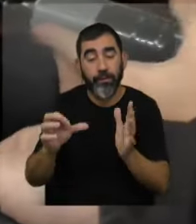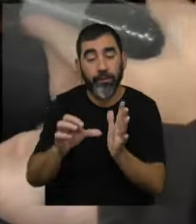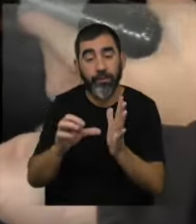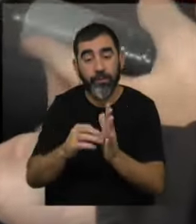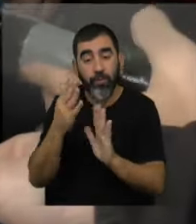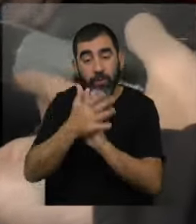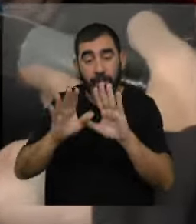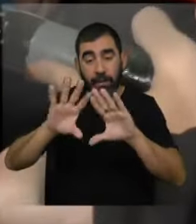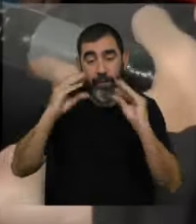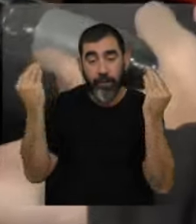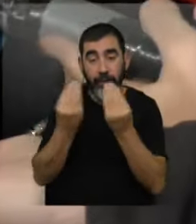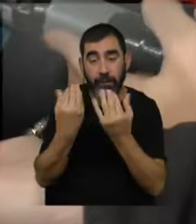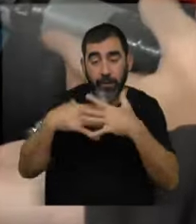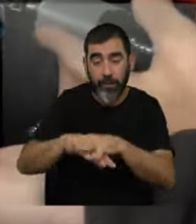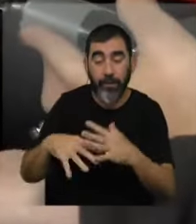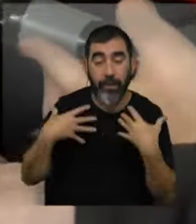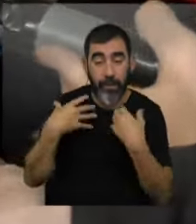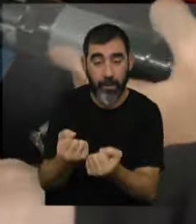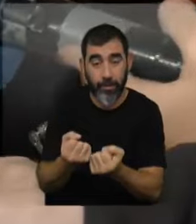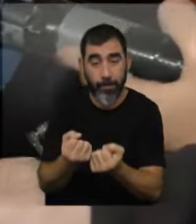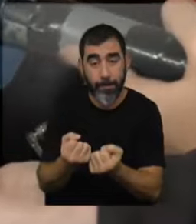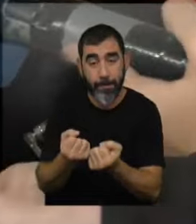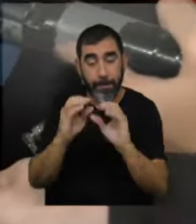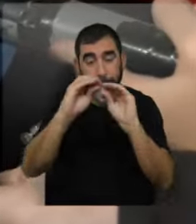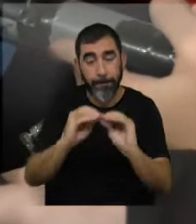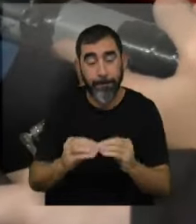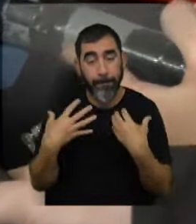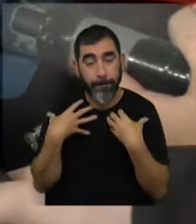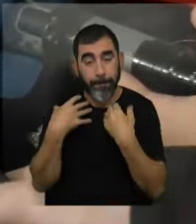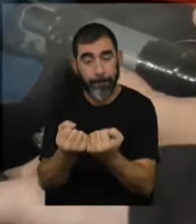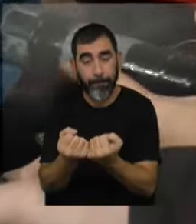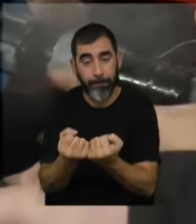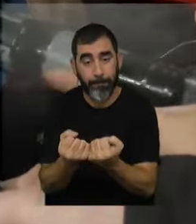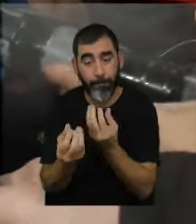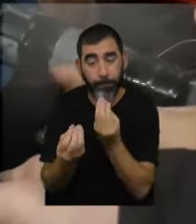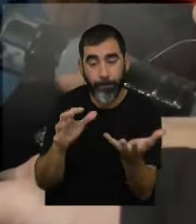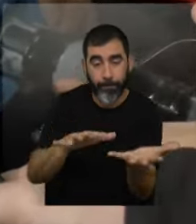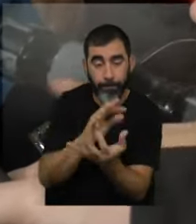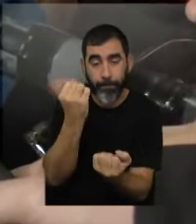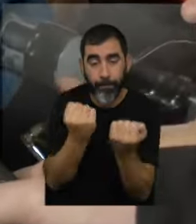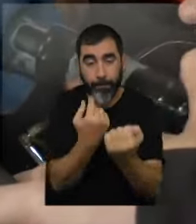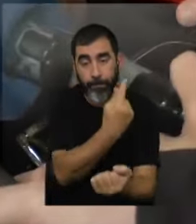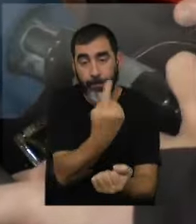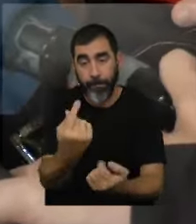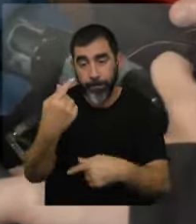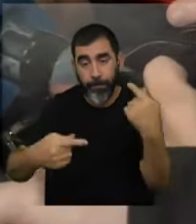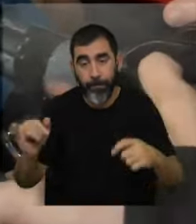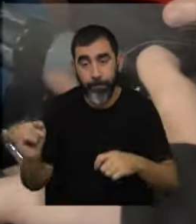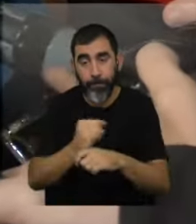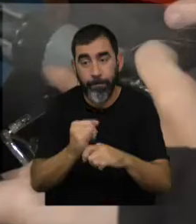Nacional integrado de salud es las cuentas nacionales de salud y ver en qué situación financiera están las diferentes